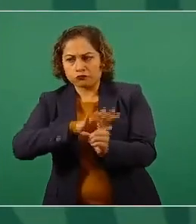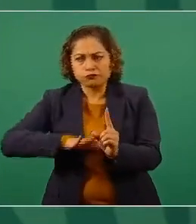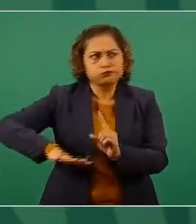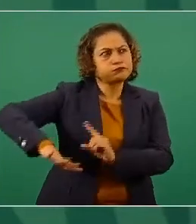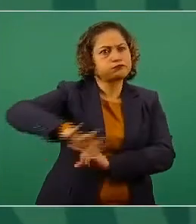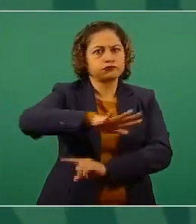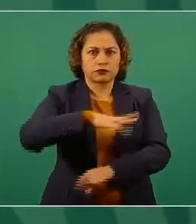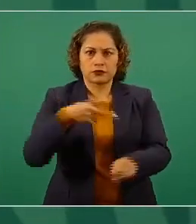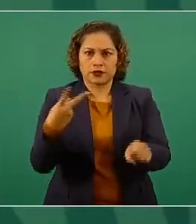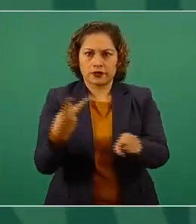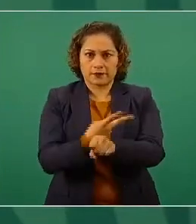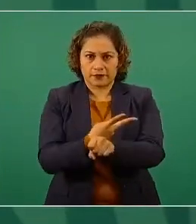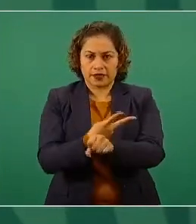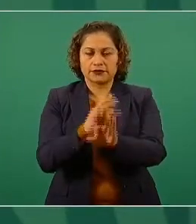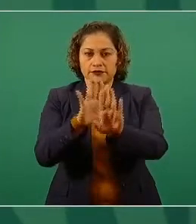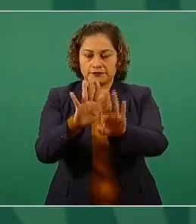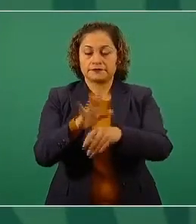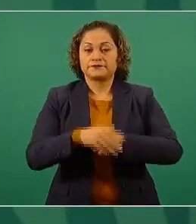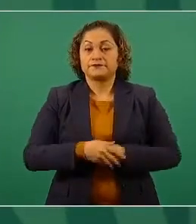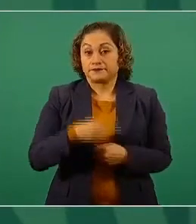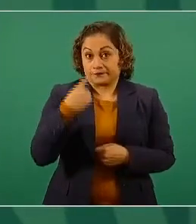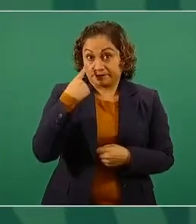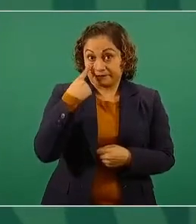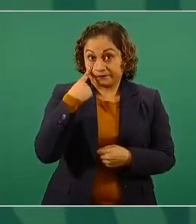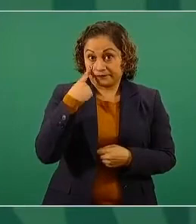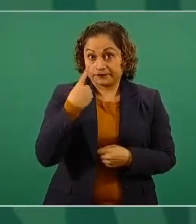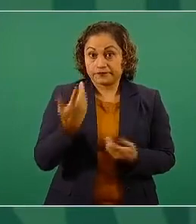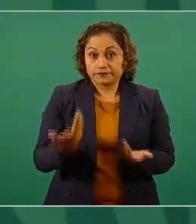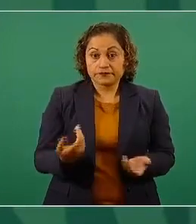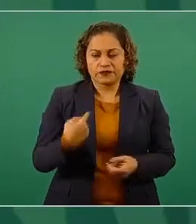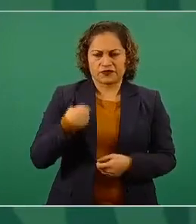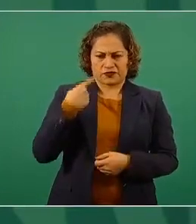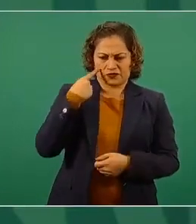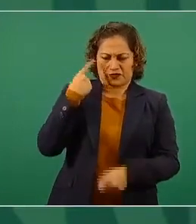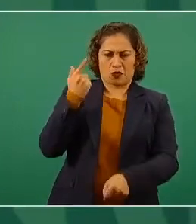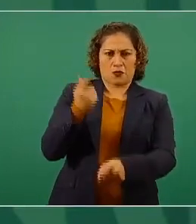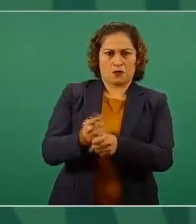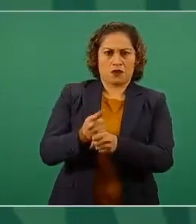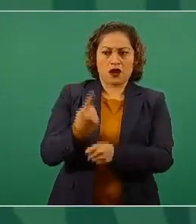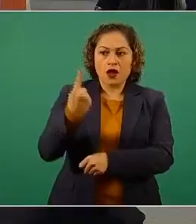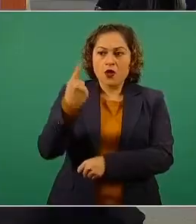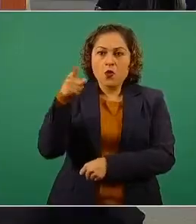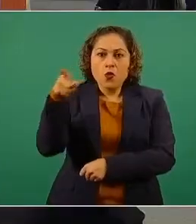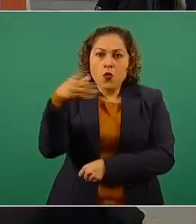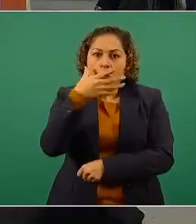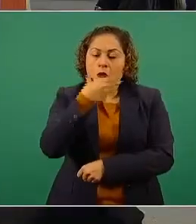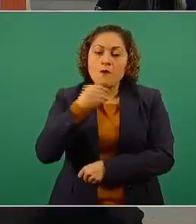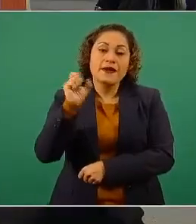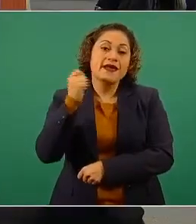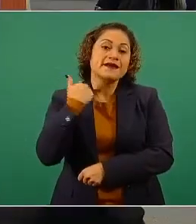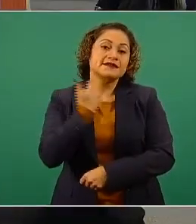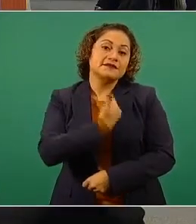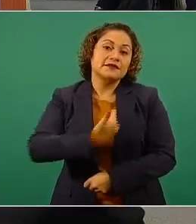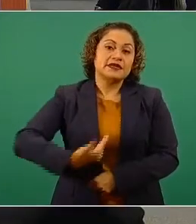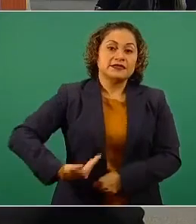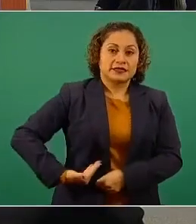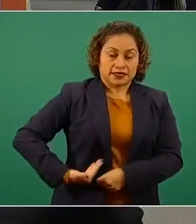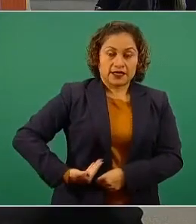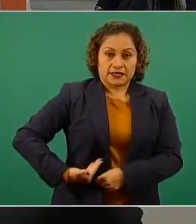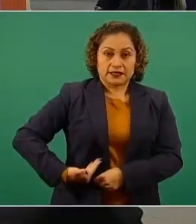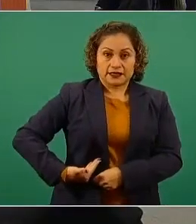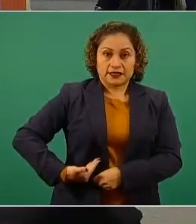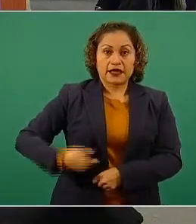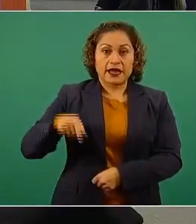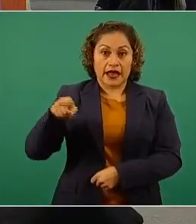Hubo un expresidente que hasta puso en su red, en